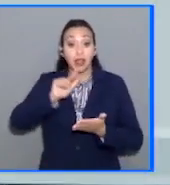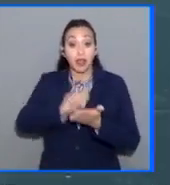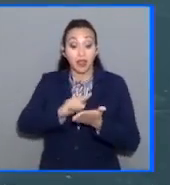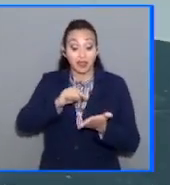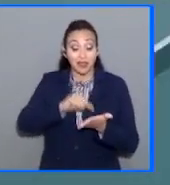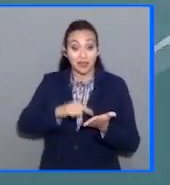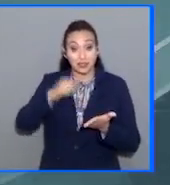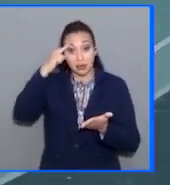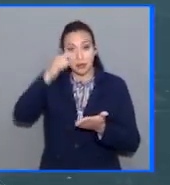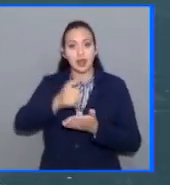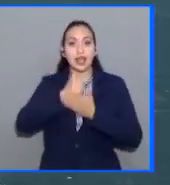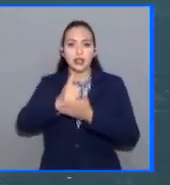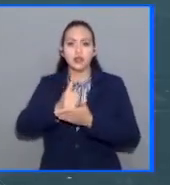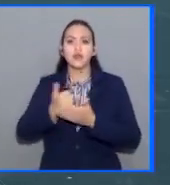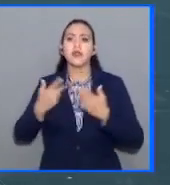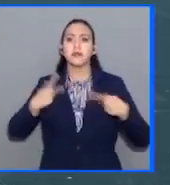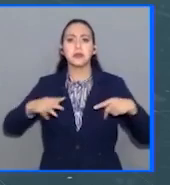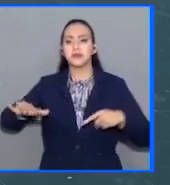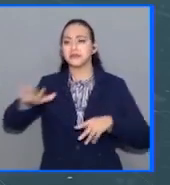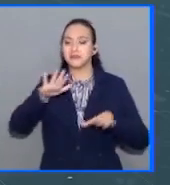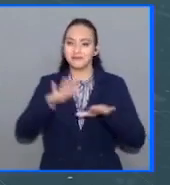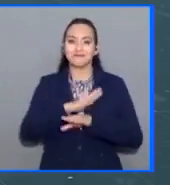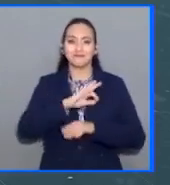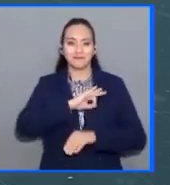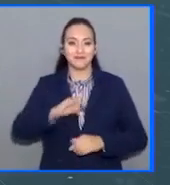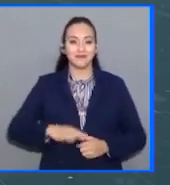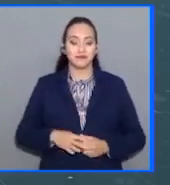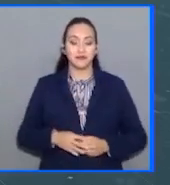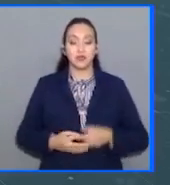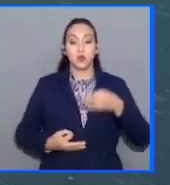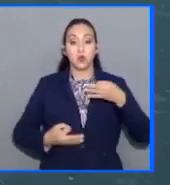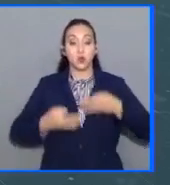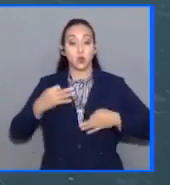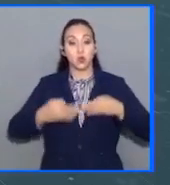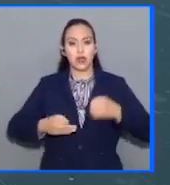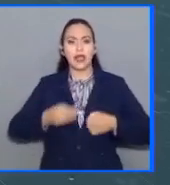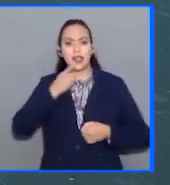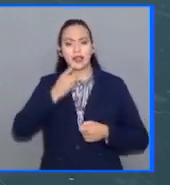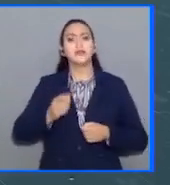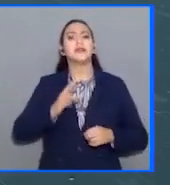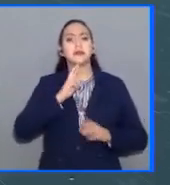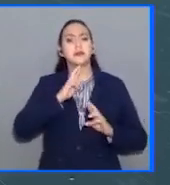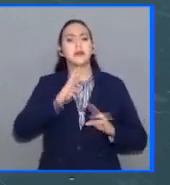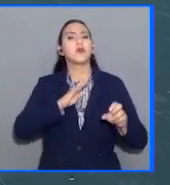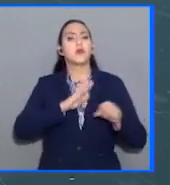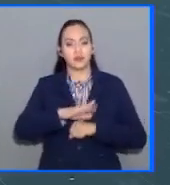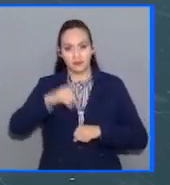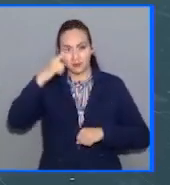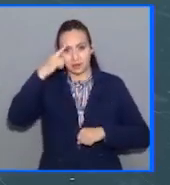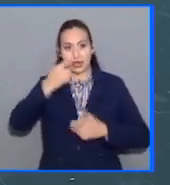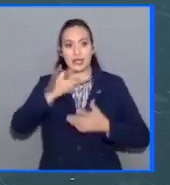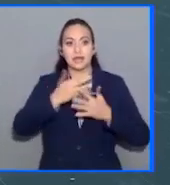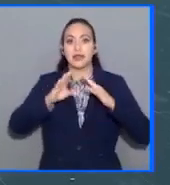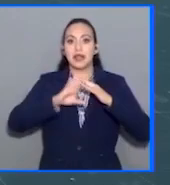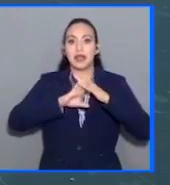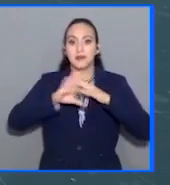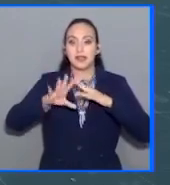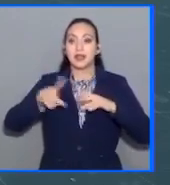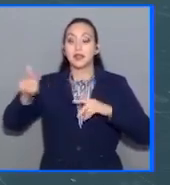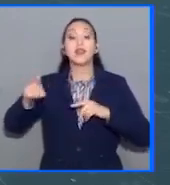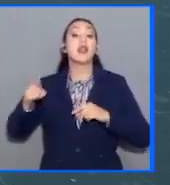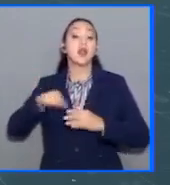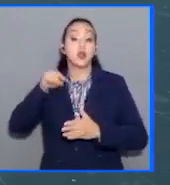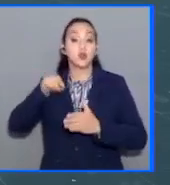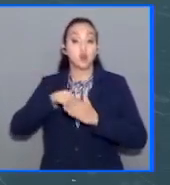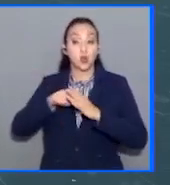social. Juzgado de Distrito concedió suspensión temporal para evitar que migrantes sean desalojados sin su consentimiento